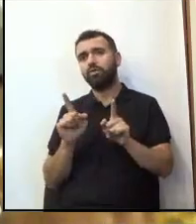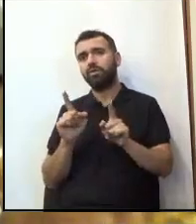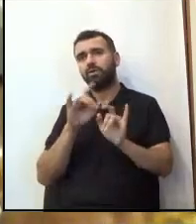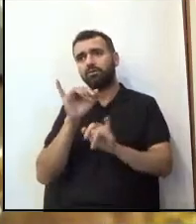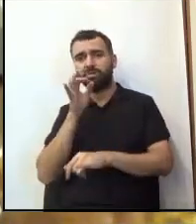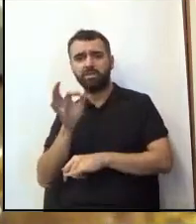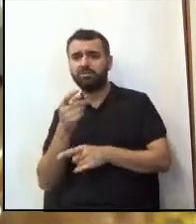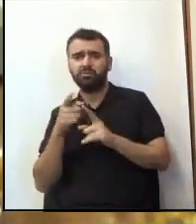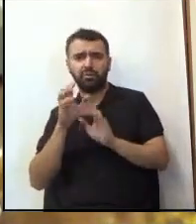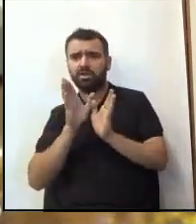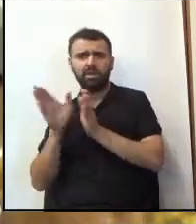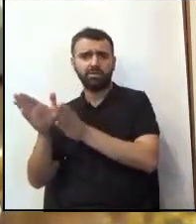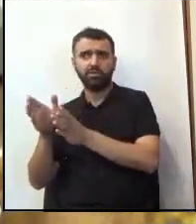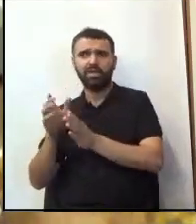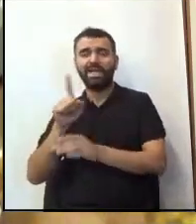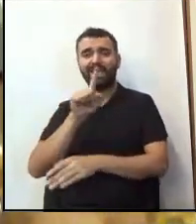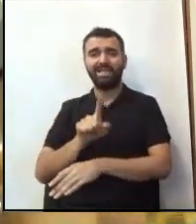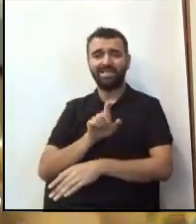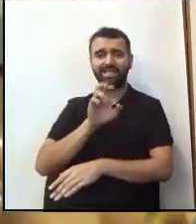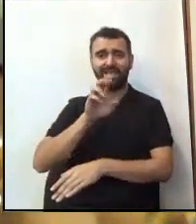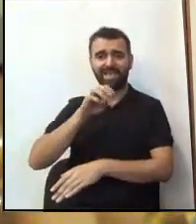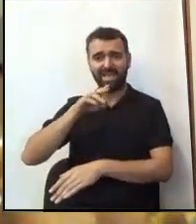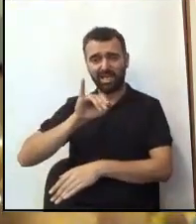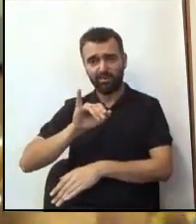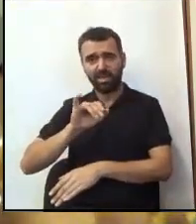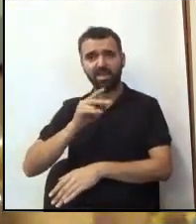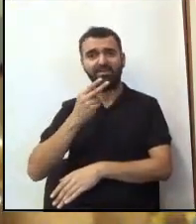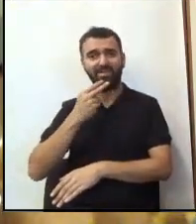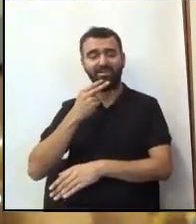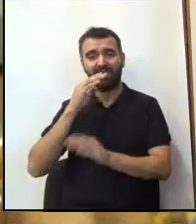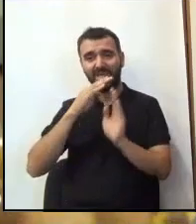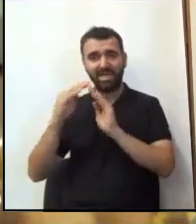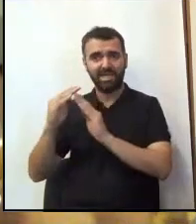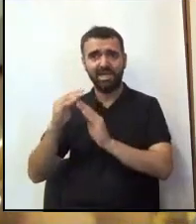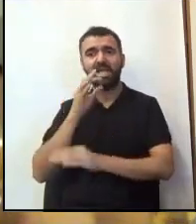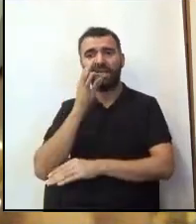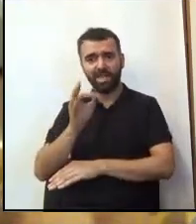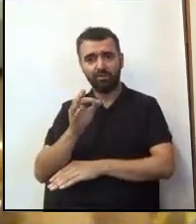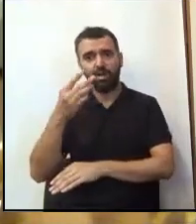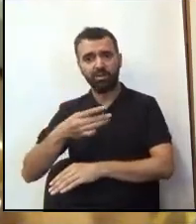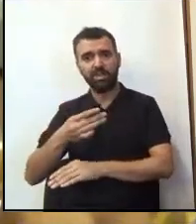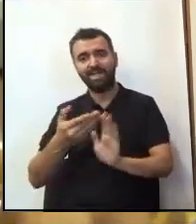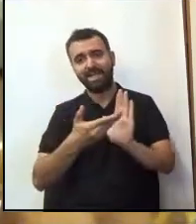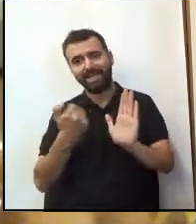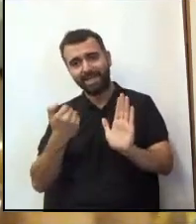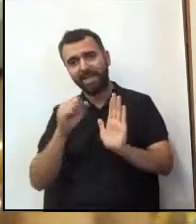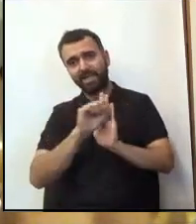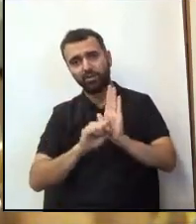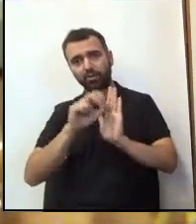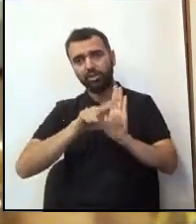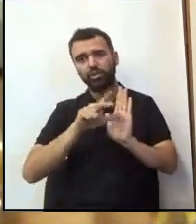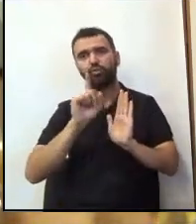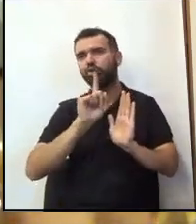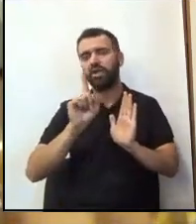pero así es. La Seremi de Vivienda le dijo a la municipalidad, retira el artículo 18 y el otro porque no